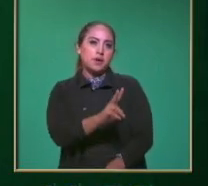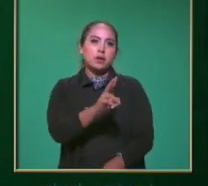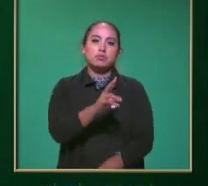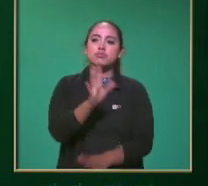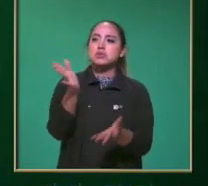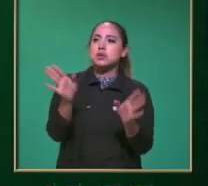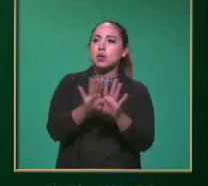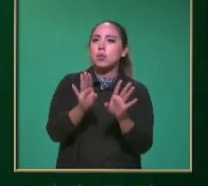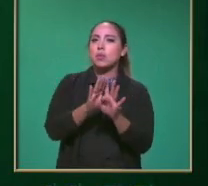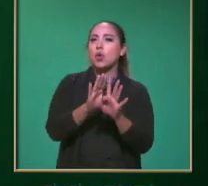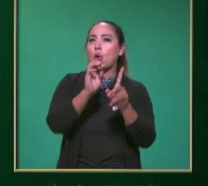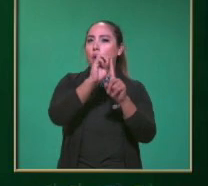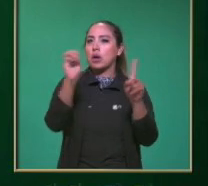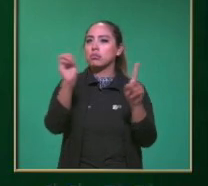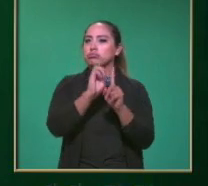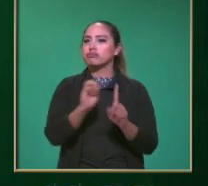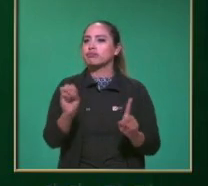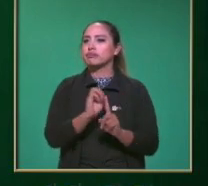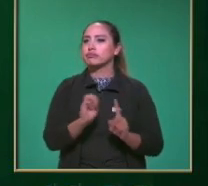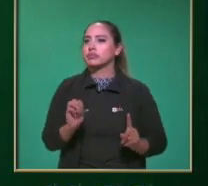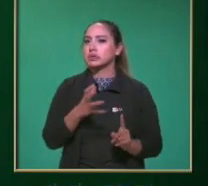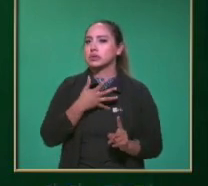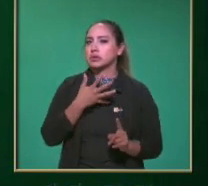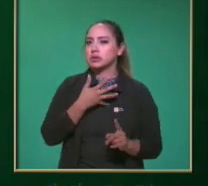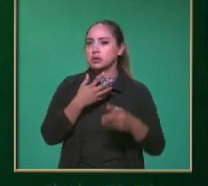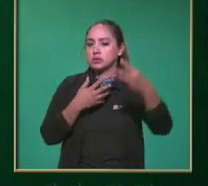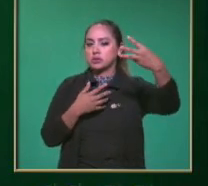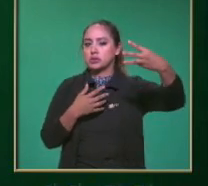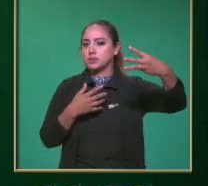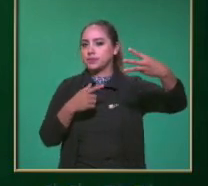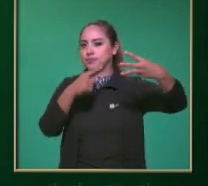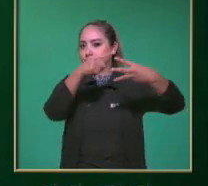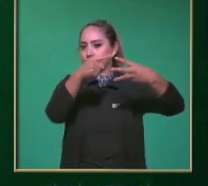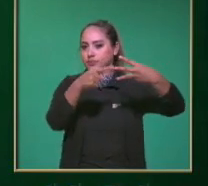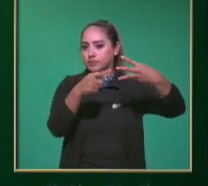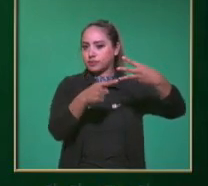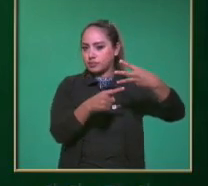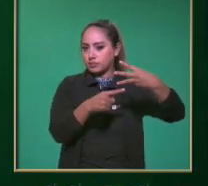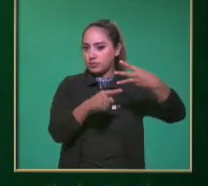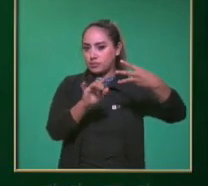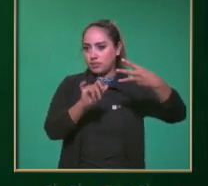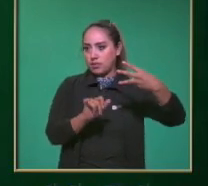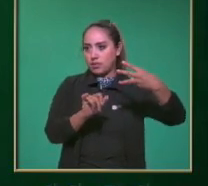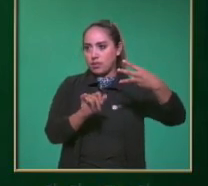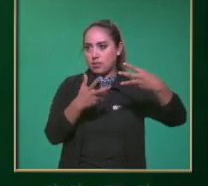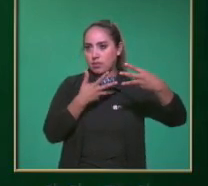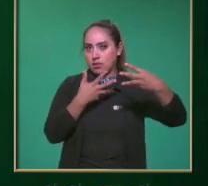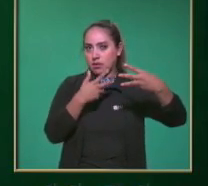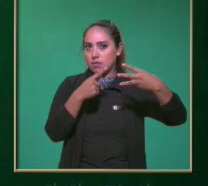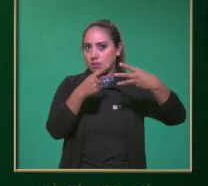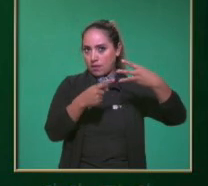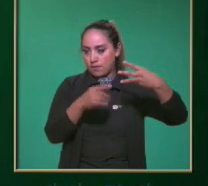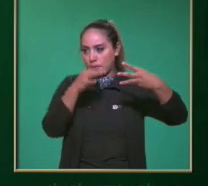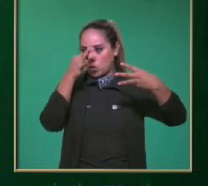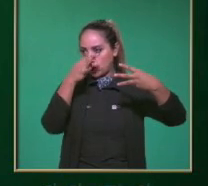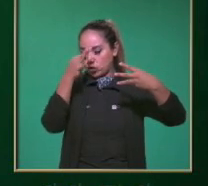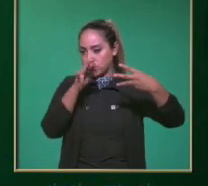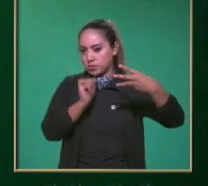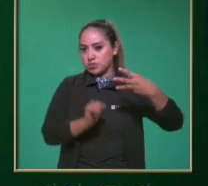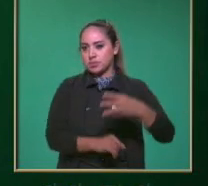está organizada, pues yo veo que tiene tres columnas ahí. Filas de flores. Tres